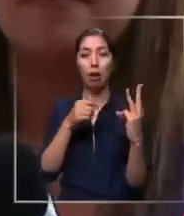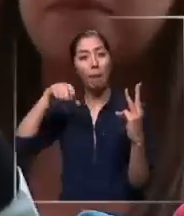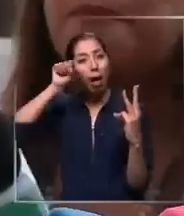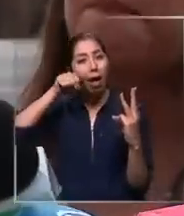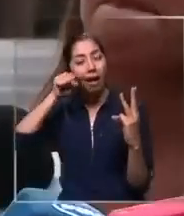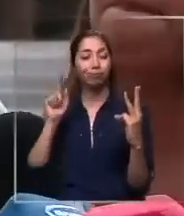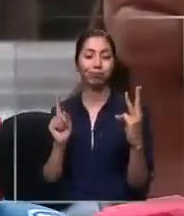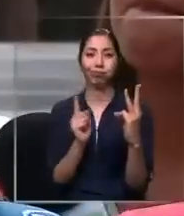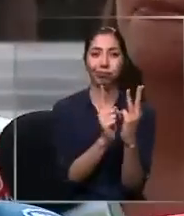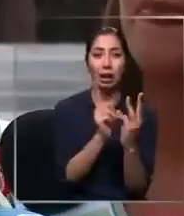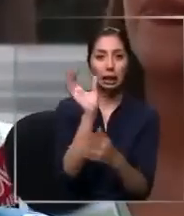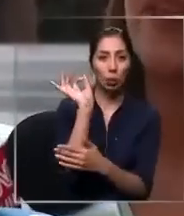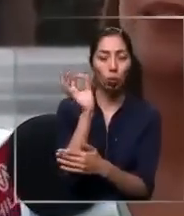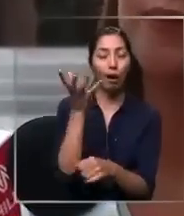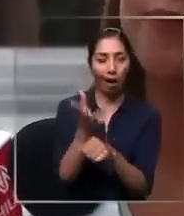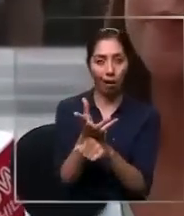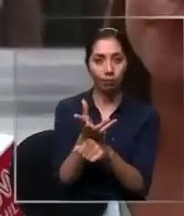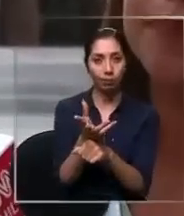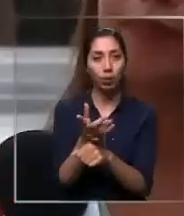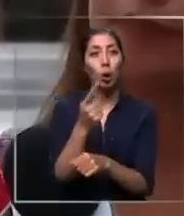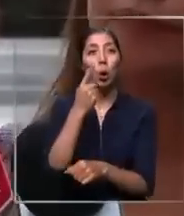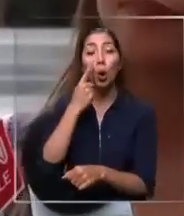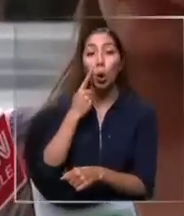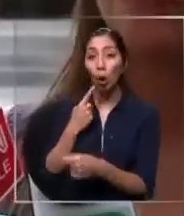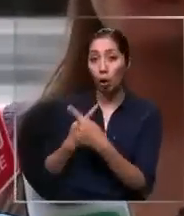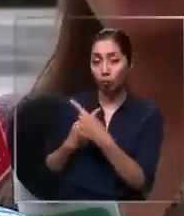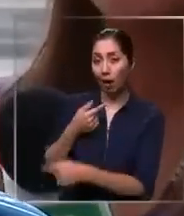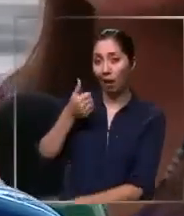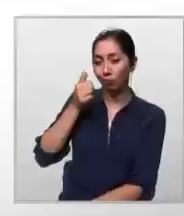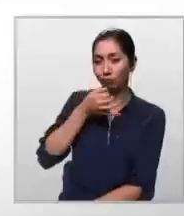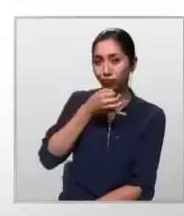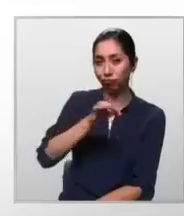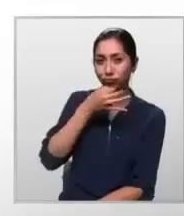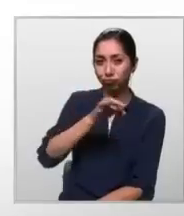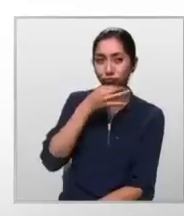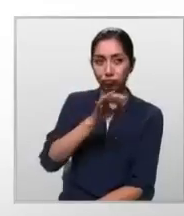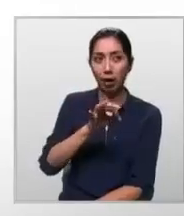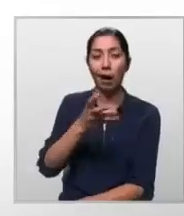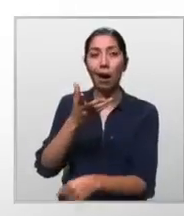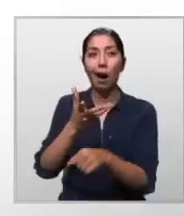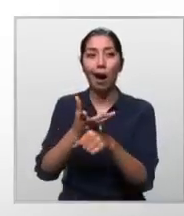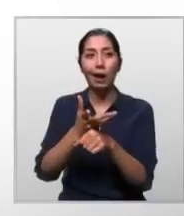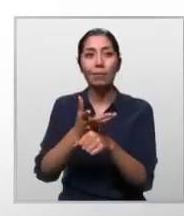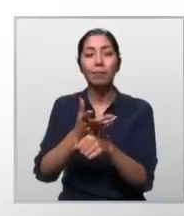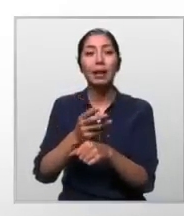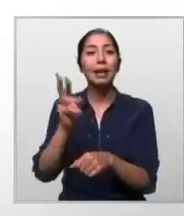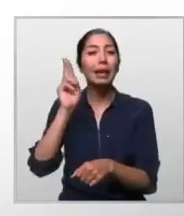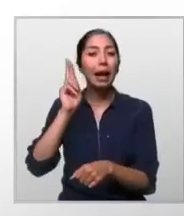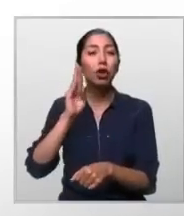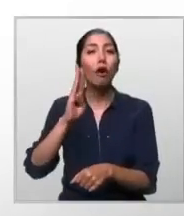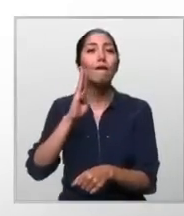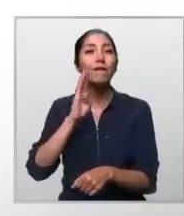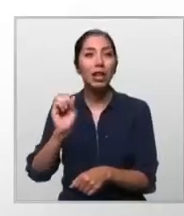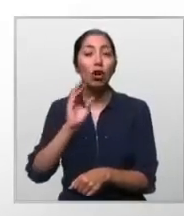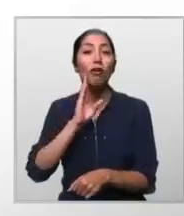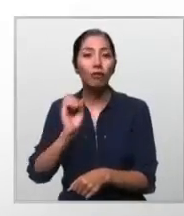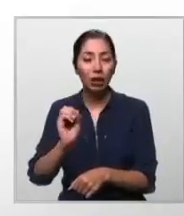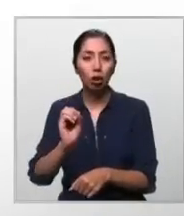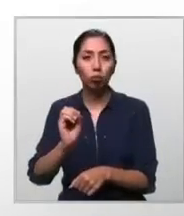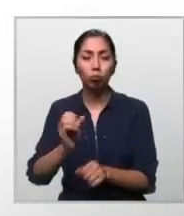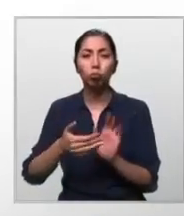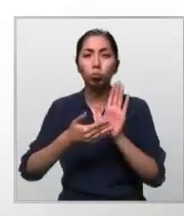las declaraciones del general inspector de carabineros, Marcelo Araya, luego de que una nota emitida por Radio Bio Bio diera a conocer una reunión